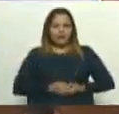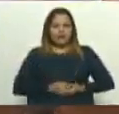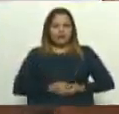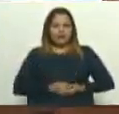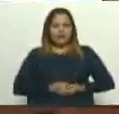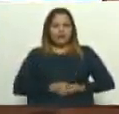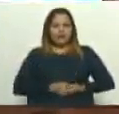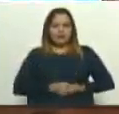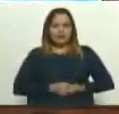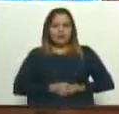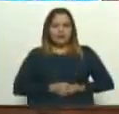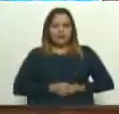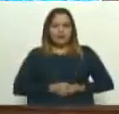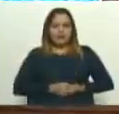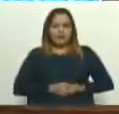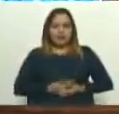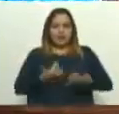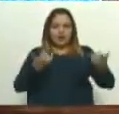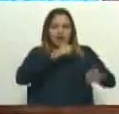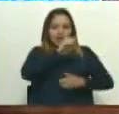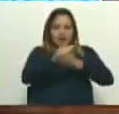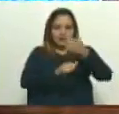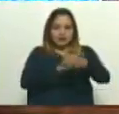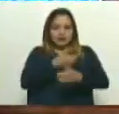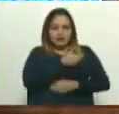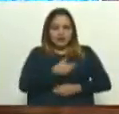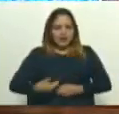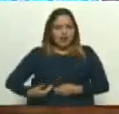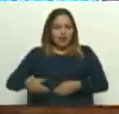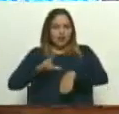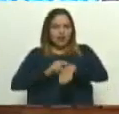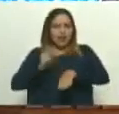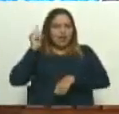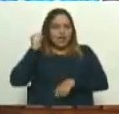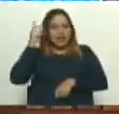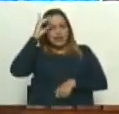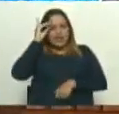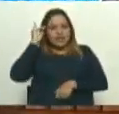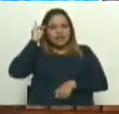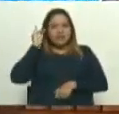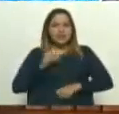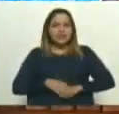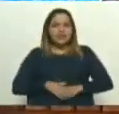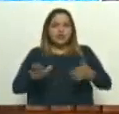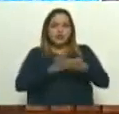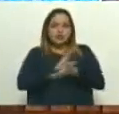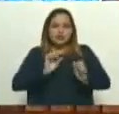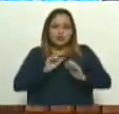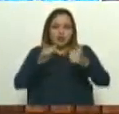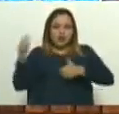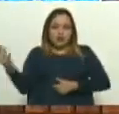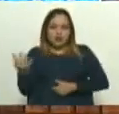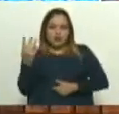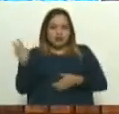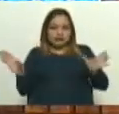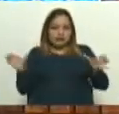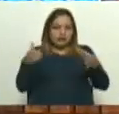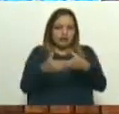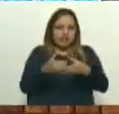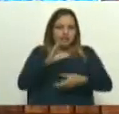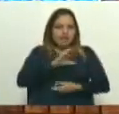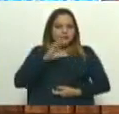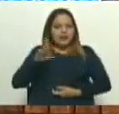la vicepresidenta ejecutiva de la República, doctora Delcy Rodríguez, a propósito de la instalación del cuarto Congreso de los